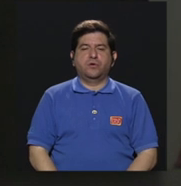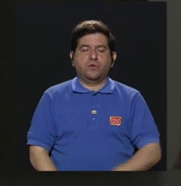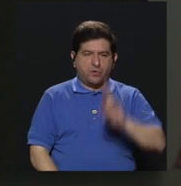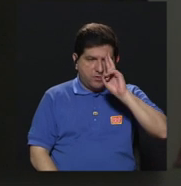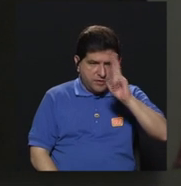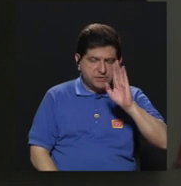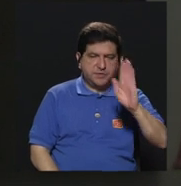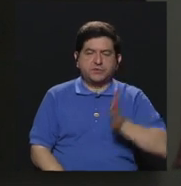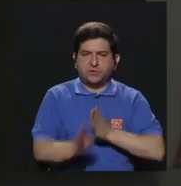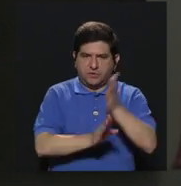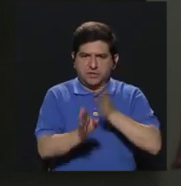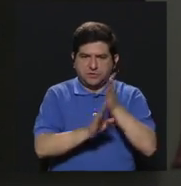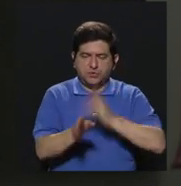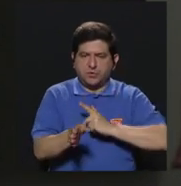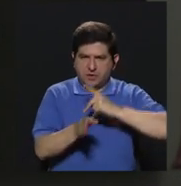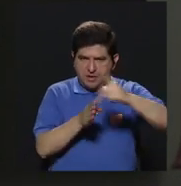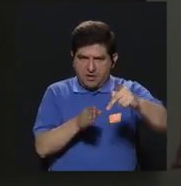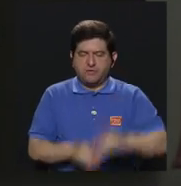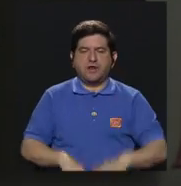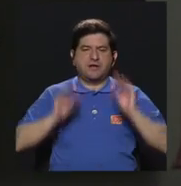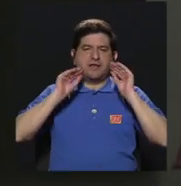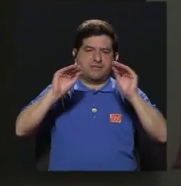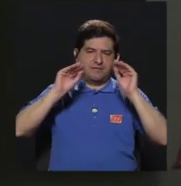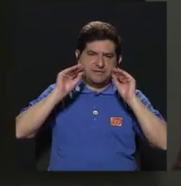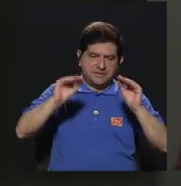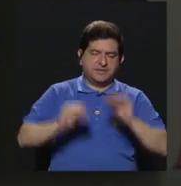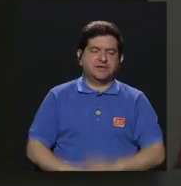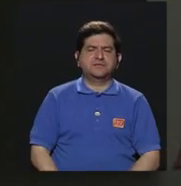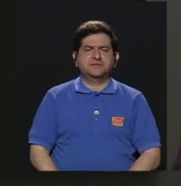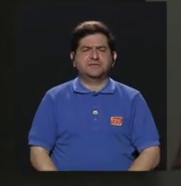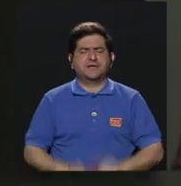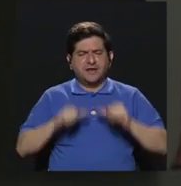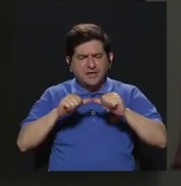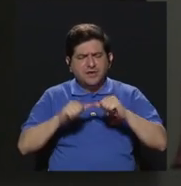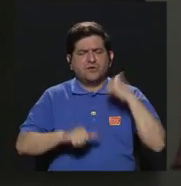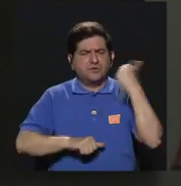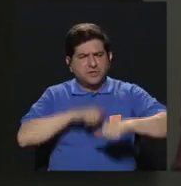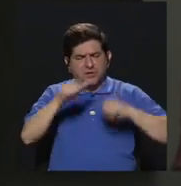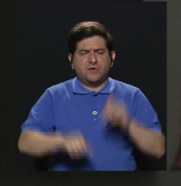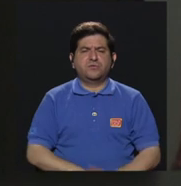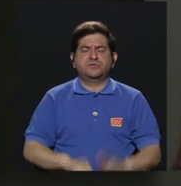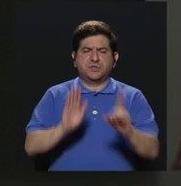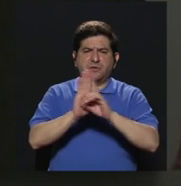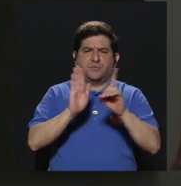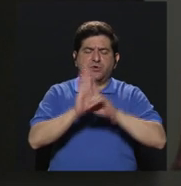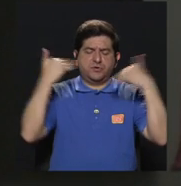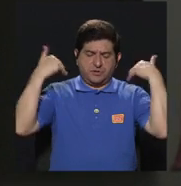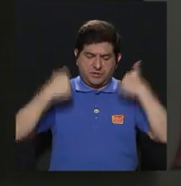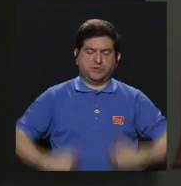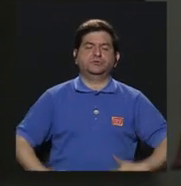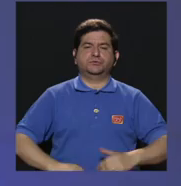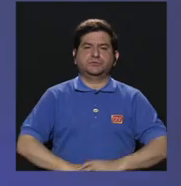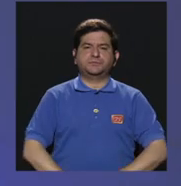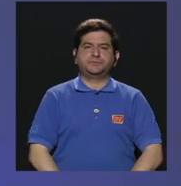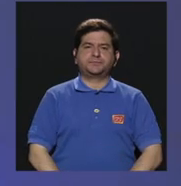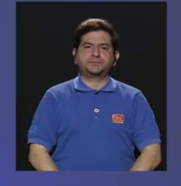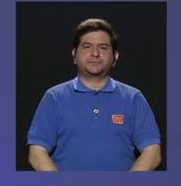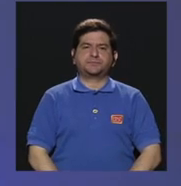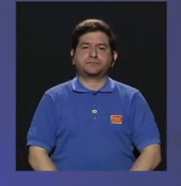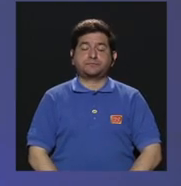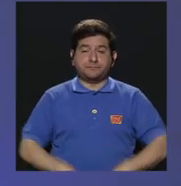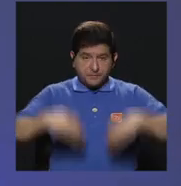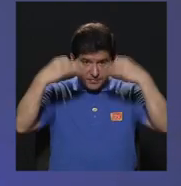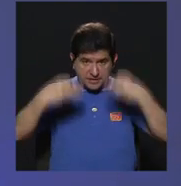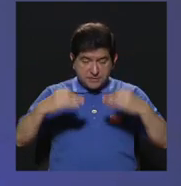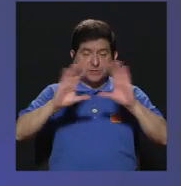a su trayectoria profesional académica y a la incansable labor en defensa de los derechos humanos. La decisión